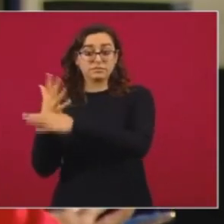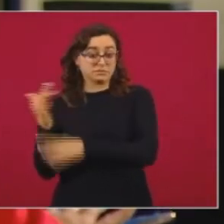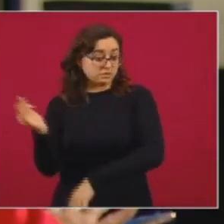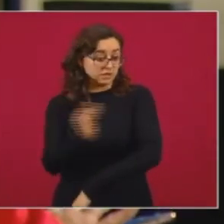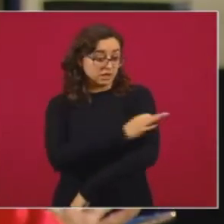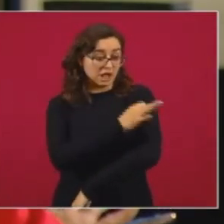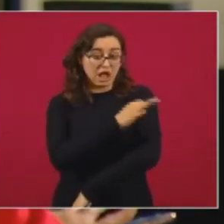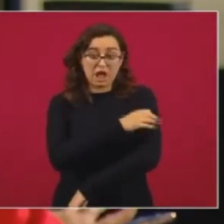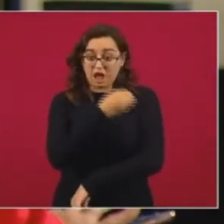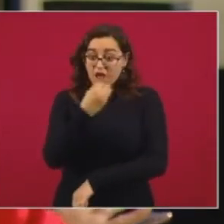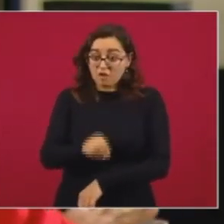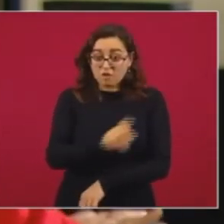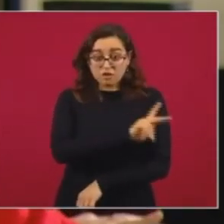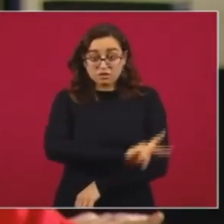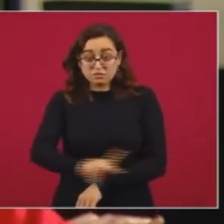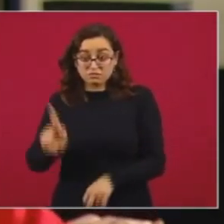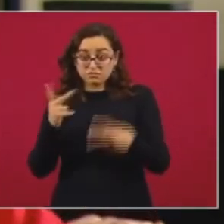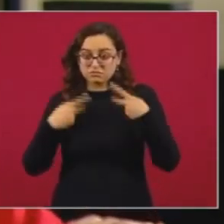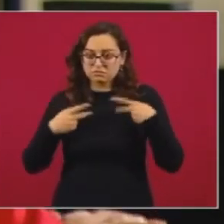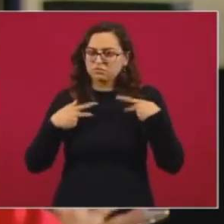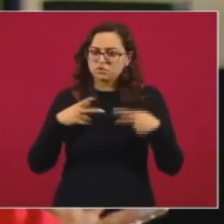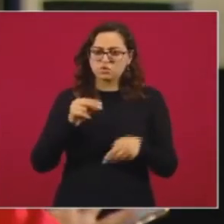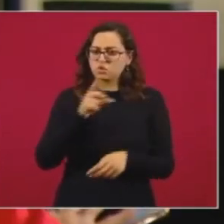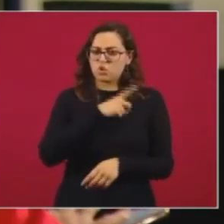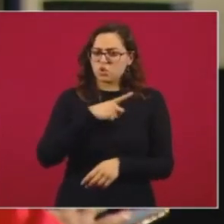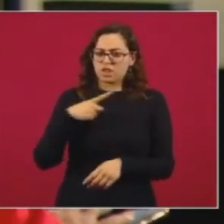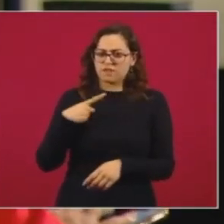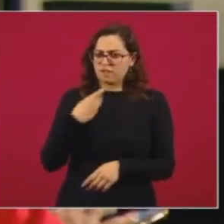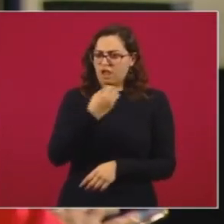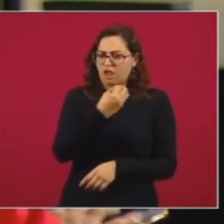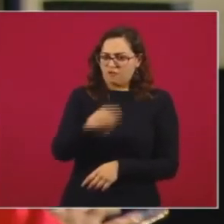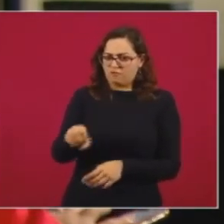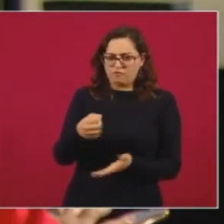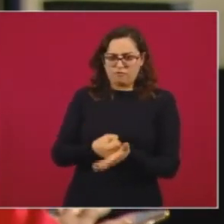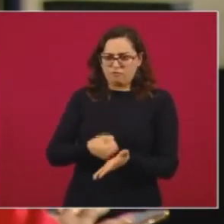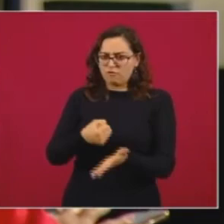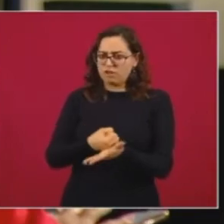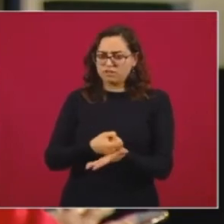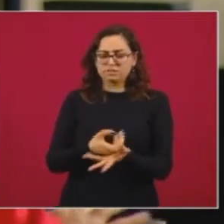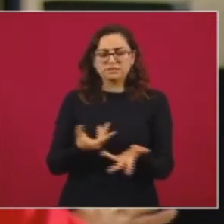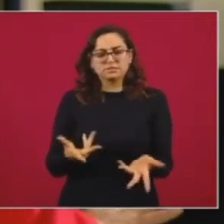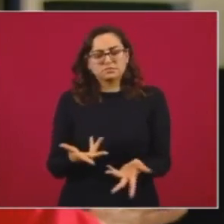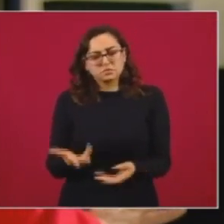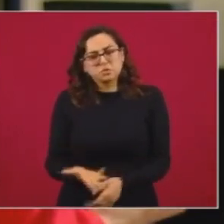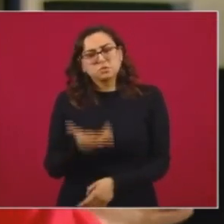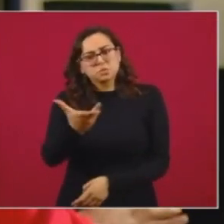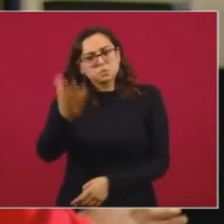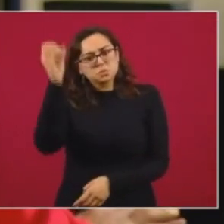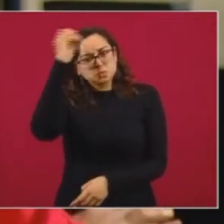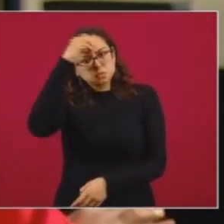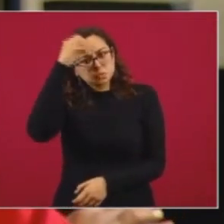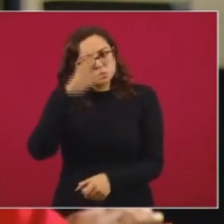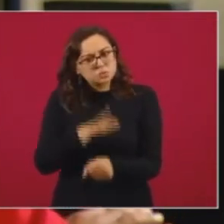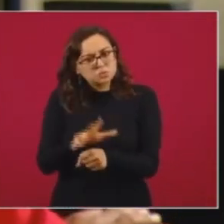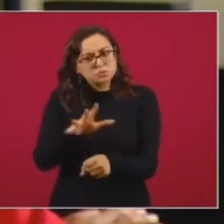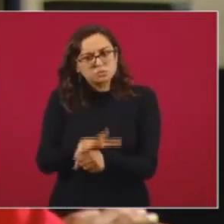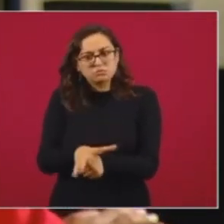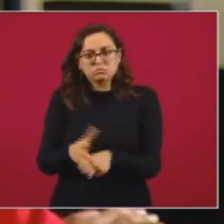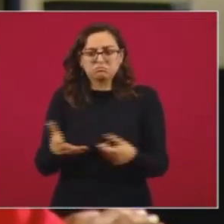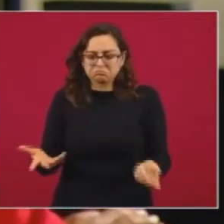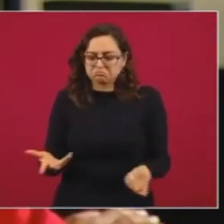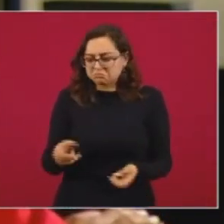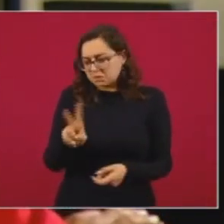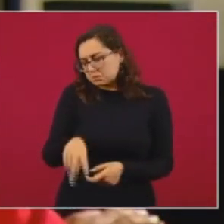obligatoria. ¿Qué opinión le merece? Sabiendo que, bueno, aquí se ha hablado muchas veces que pues no, nada